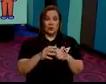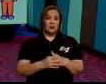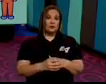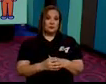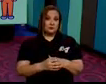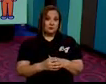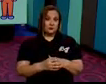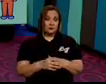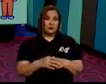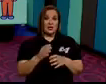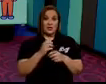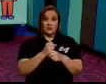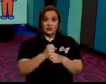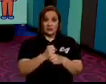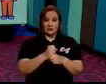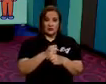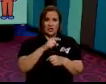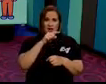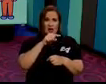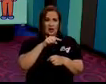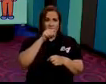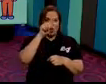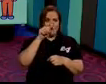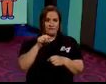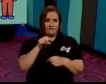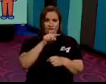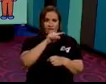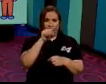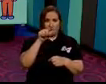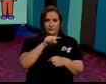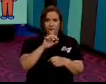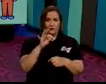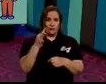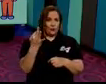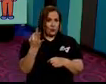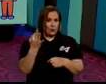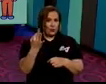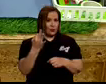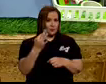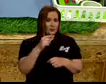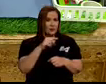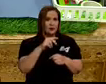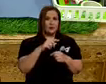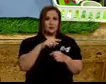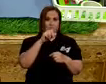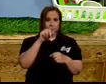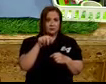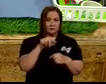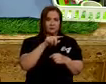silueta de la estrella. Realizamos la silueta.